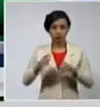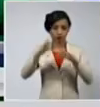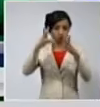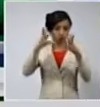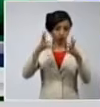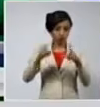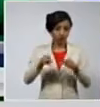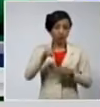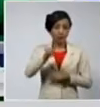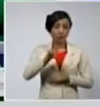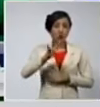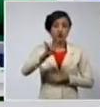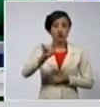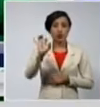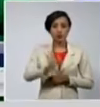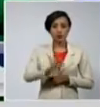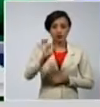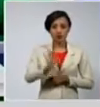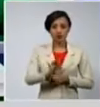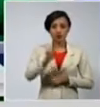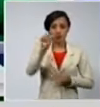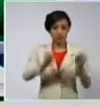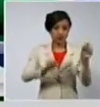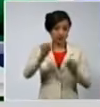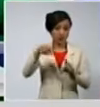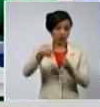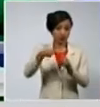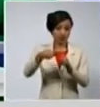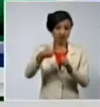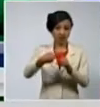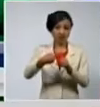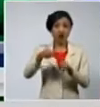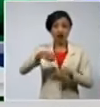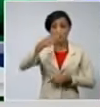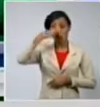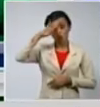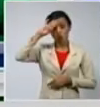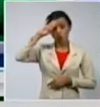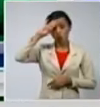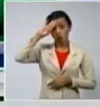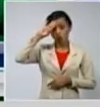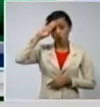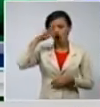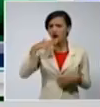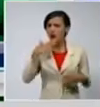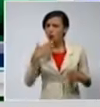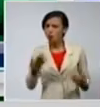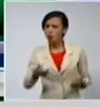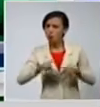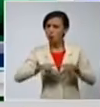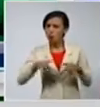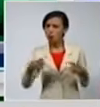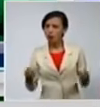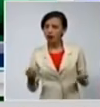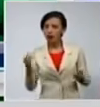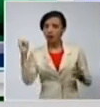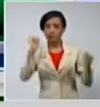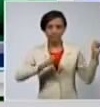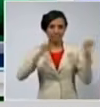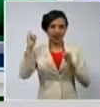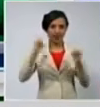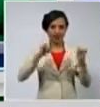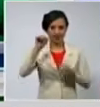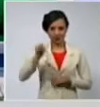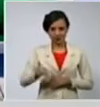9% de los pacientes diagnosticados en Cuba ha estado relacionado con viajeros